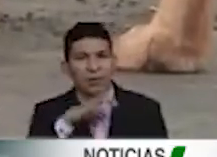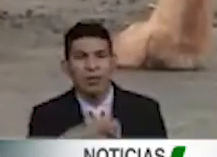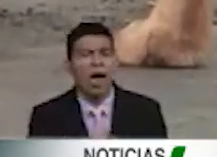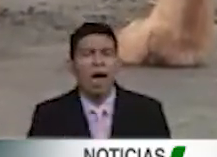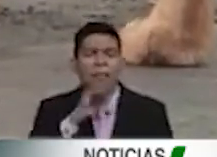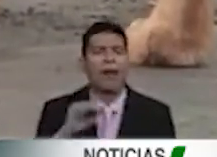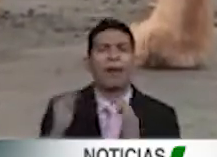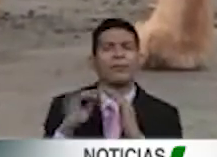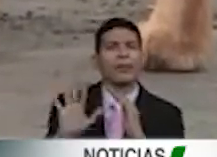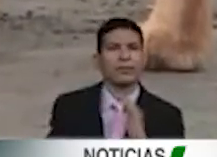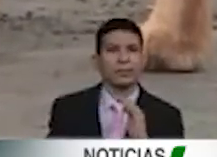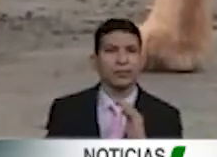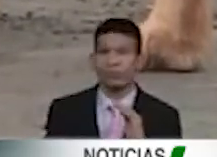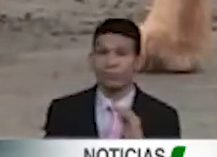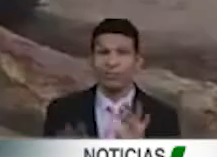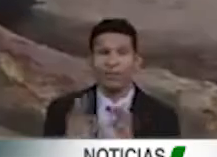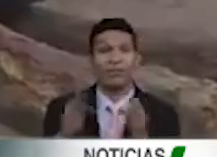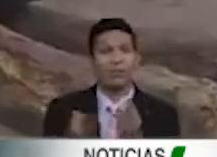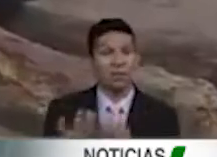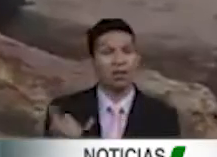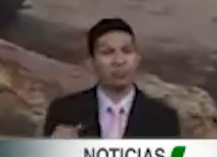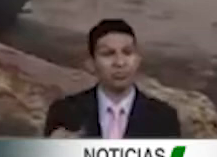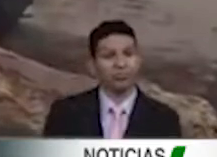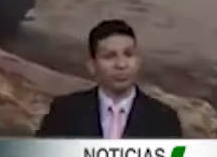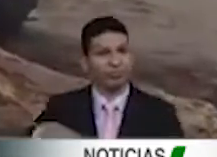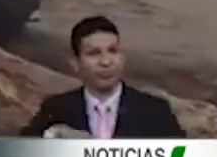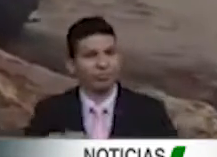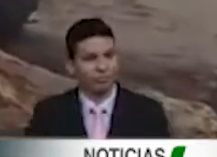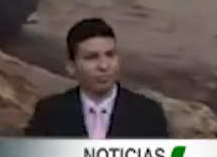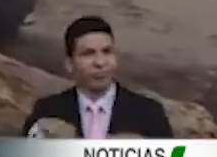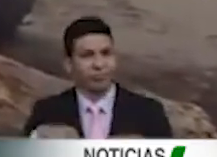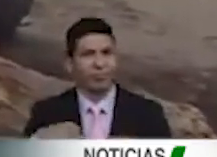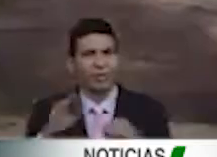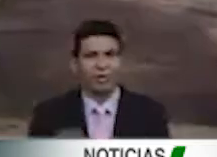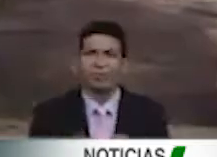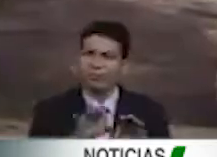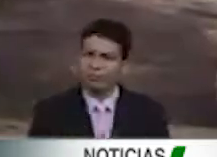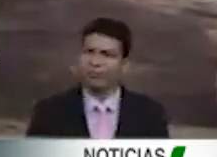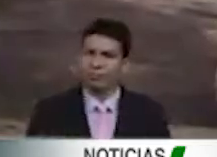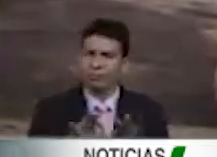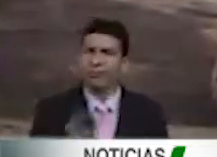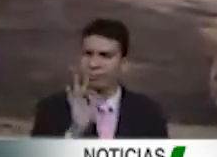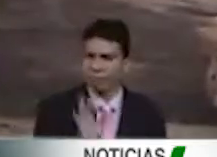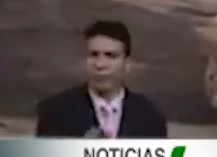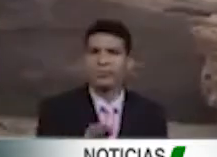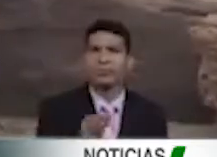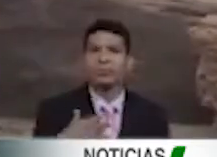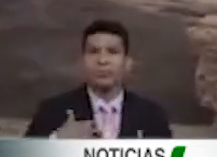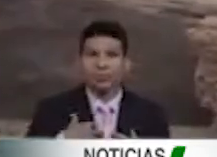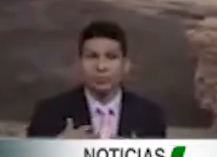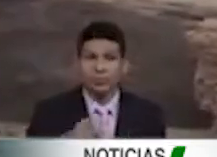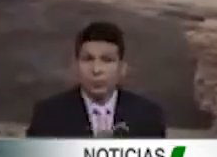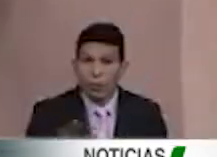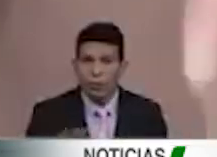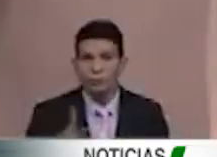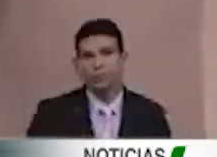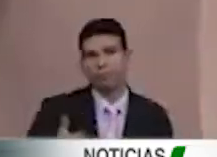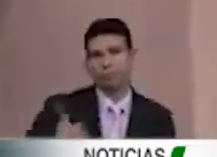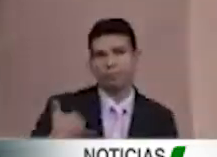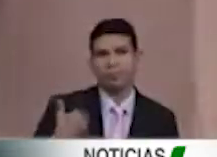casa, sino parte de la familia. Entonces creo que se les está dando la importancia no solamente a los animalitos, sino a los jóvenes